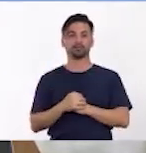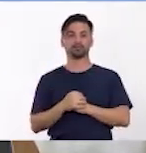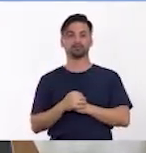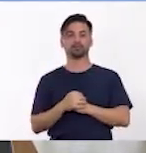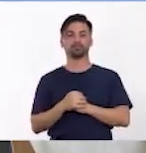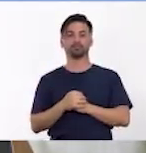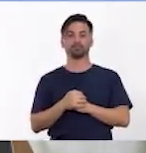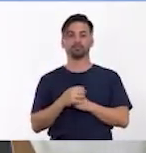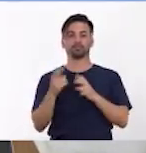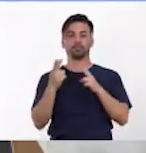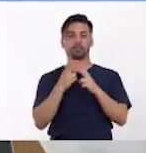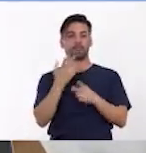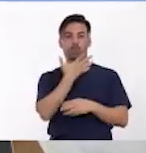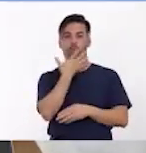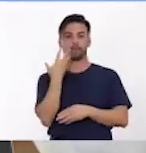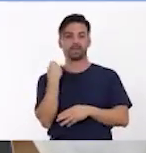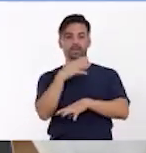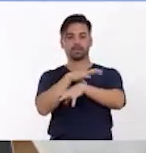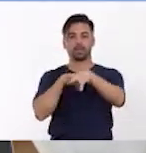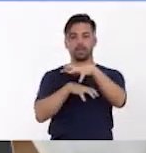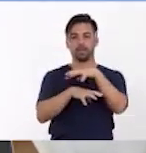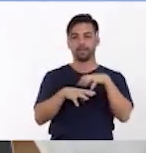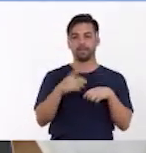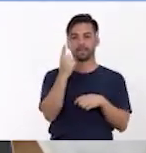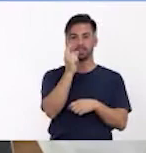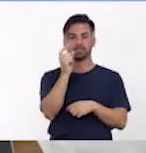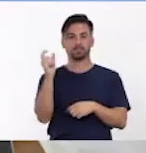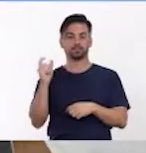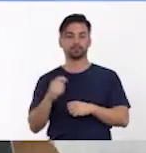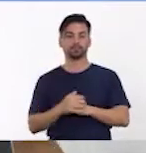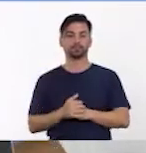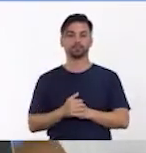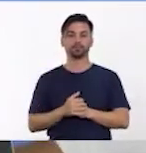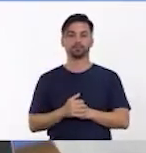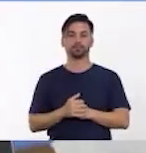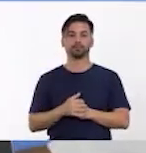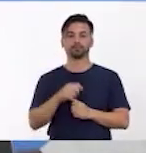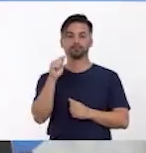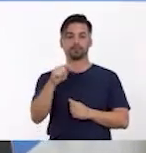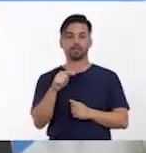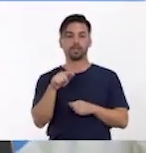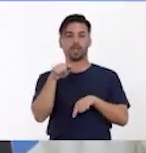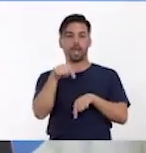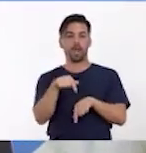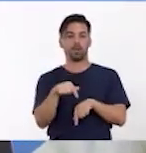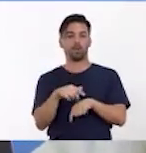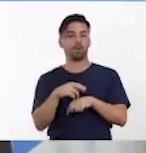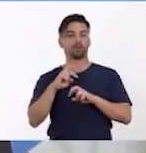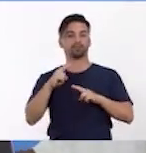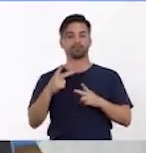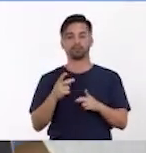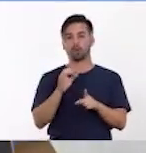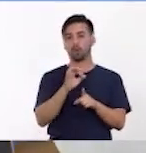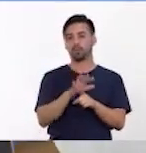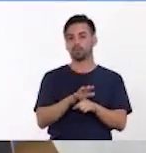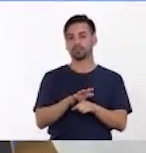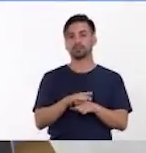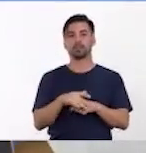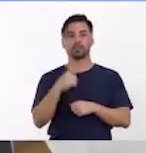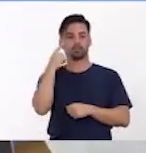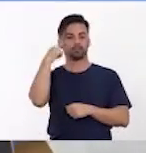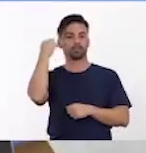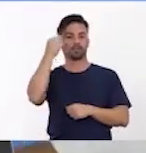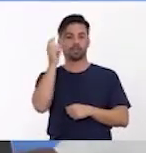la pérdida de especies. Por eso retomamos ese tiempo e iniciamos haciendo referencia a